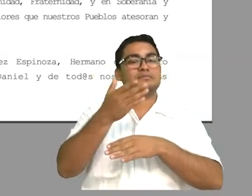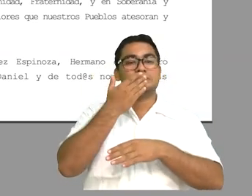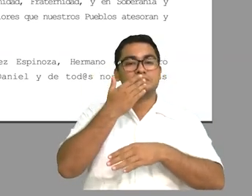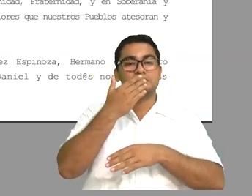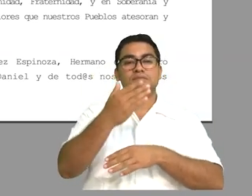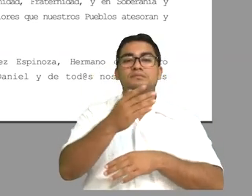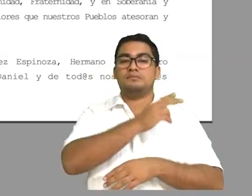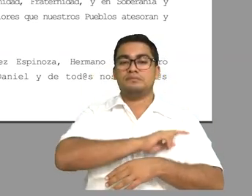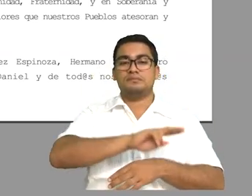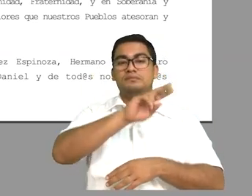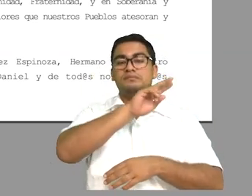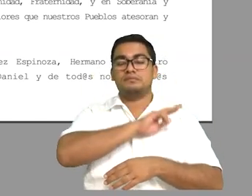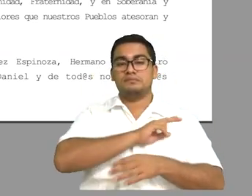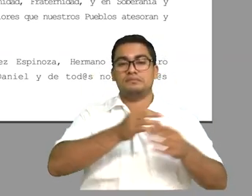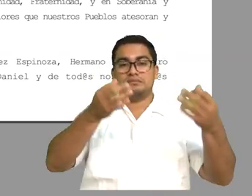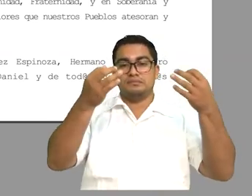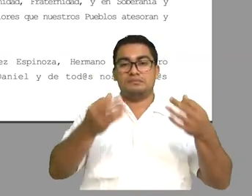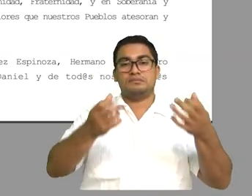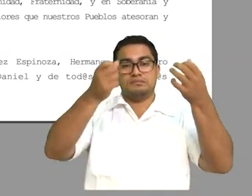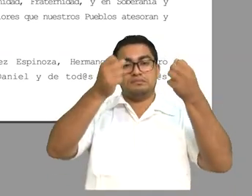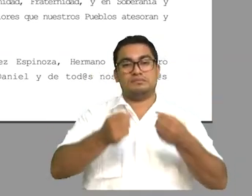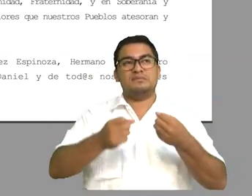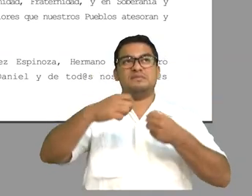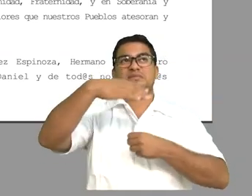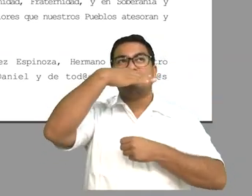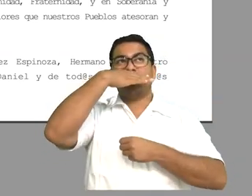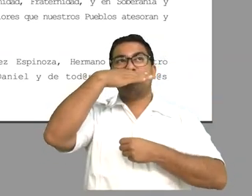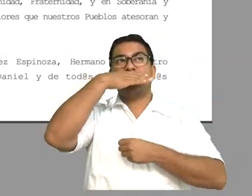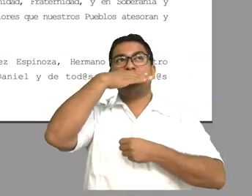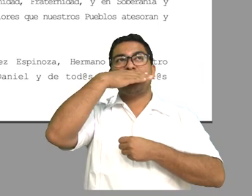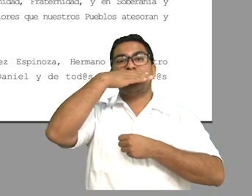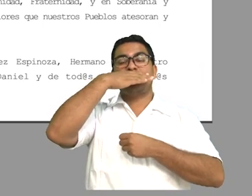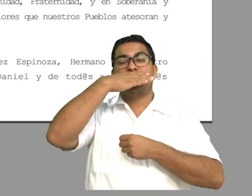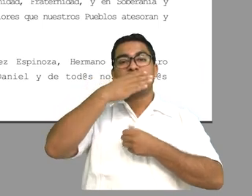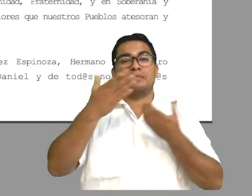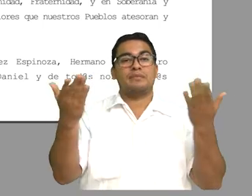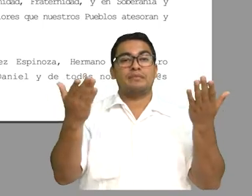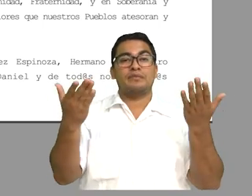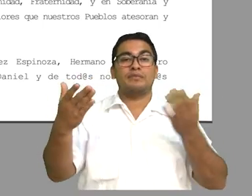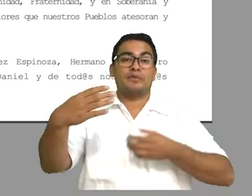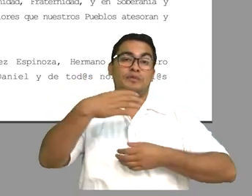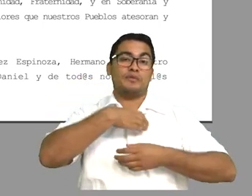cualidades de un militante sandinista que se entregó